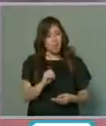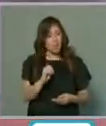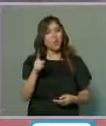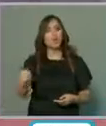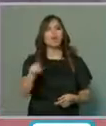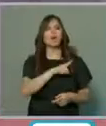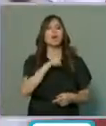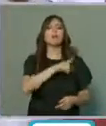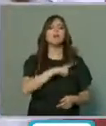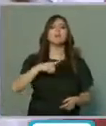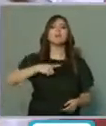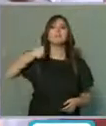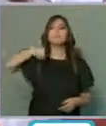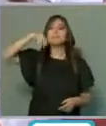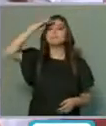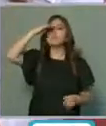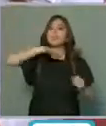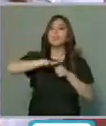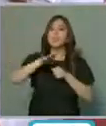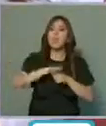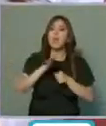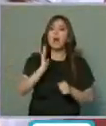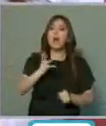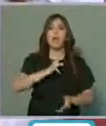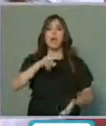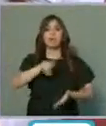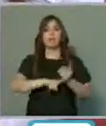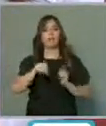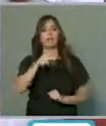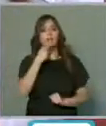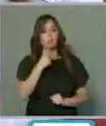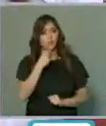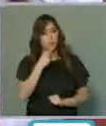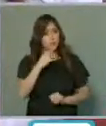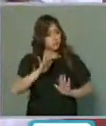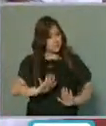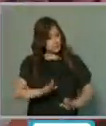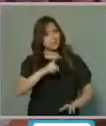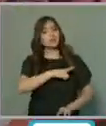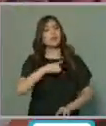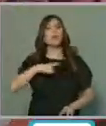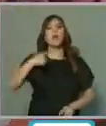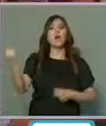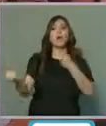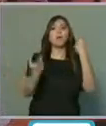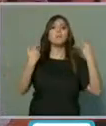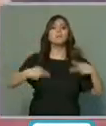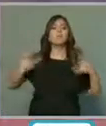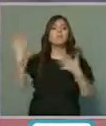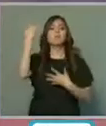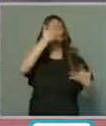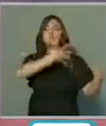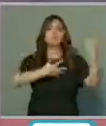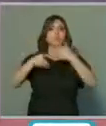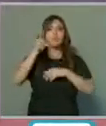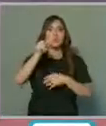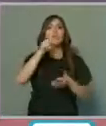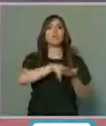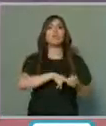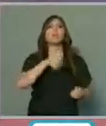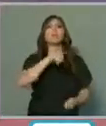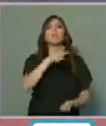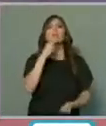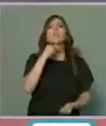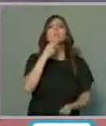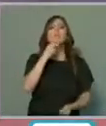hidratos de carbono, dependiendo del producto, dice azúcares. Sí. Ojo, también no nos confundamos porque a veces ese contenido de azúcares se refiere